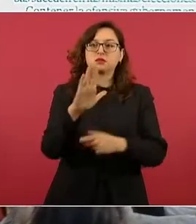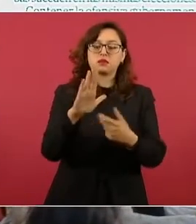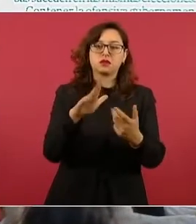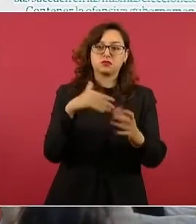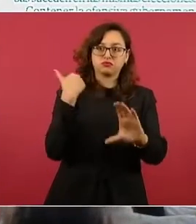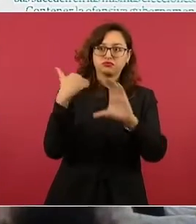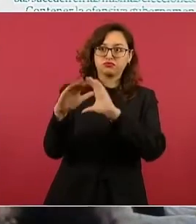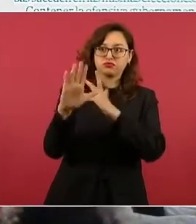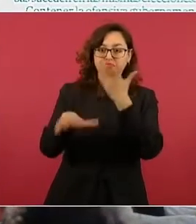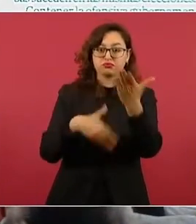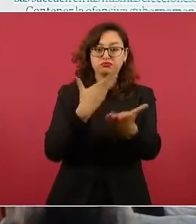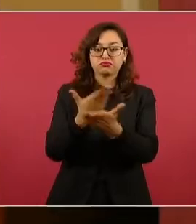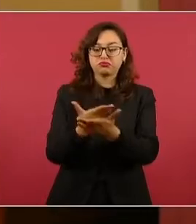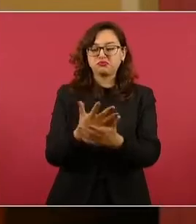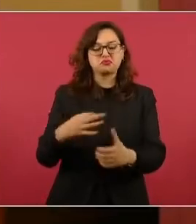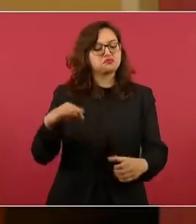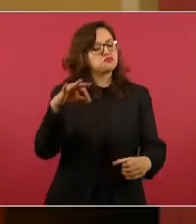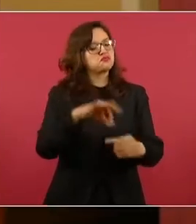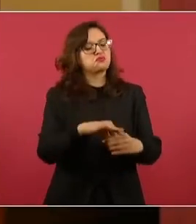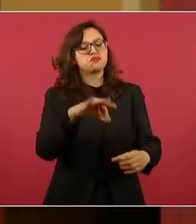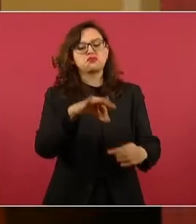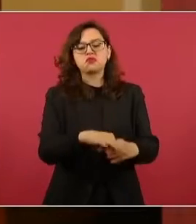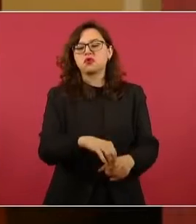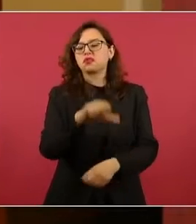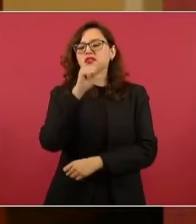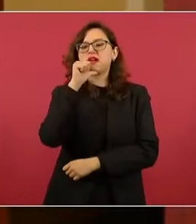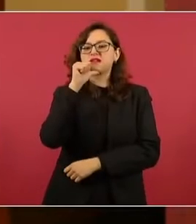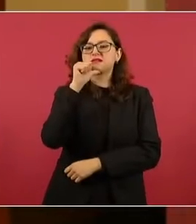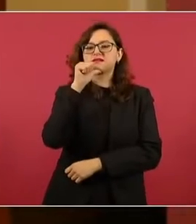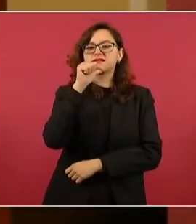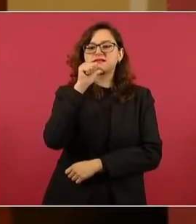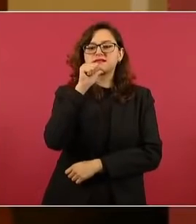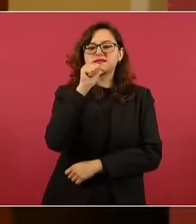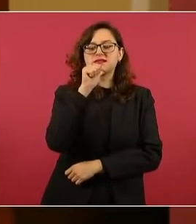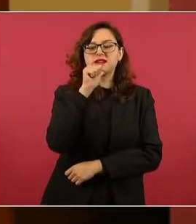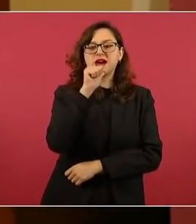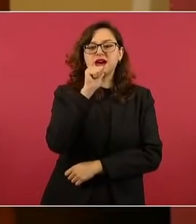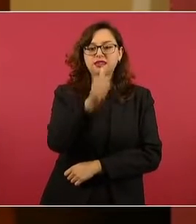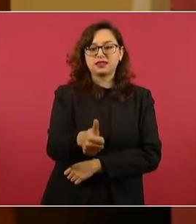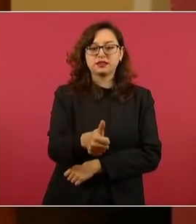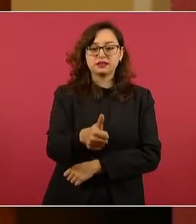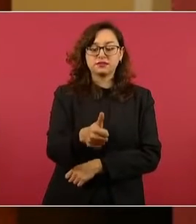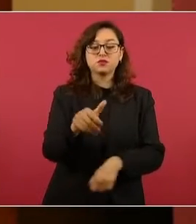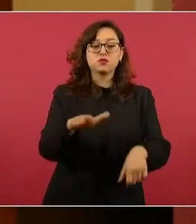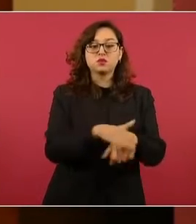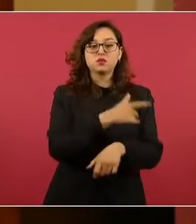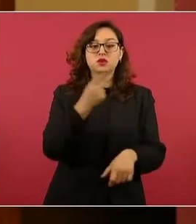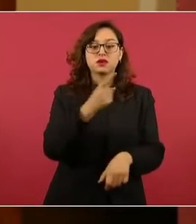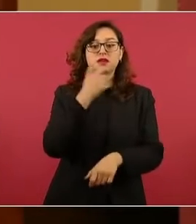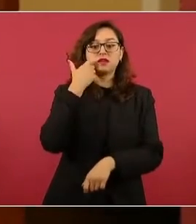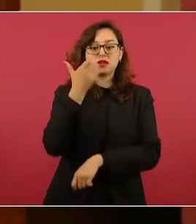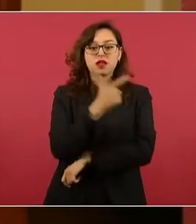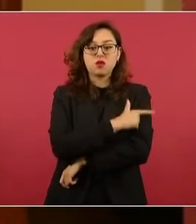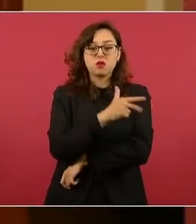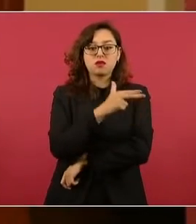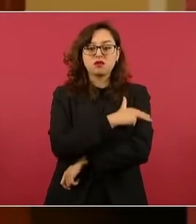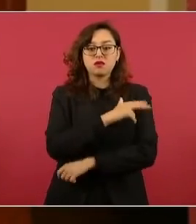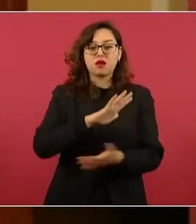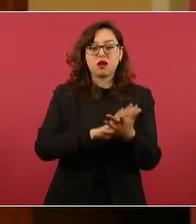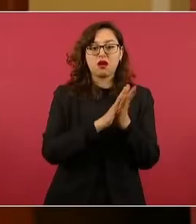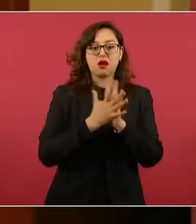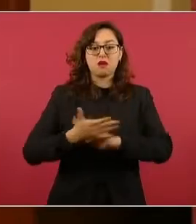que constitucionaliza el carácter militar de ese cuerpo.